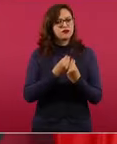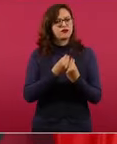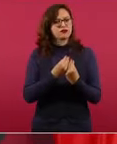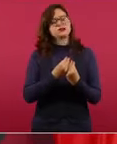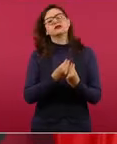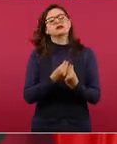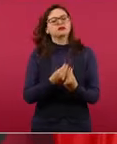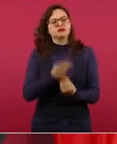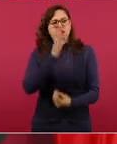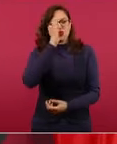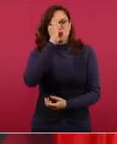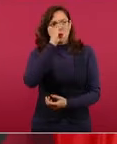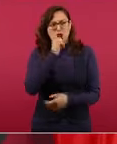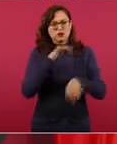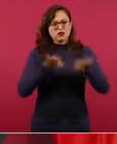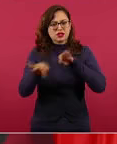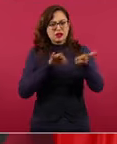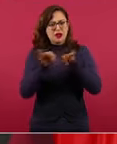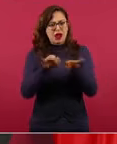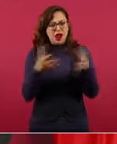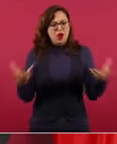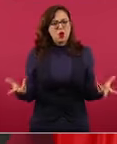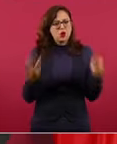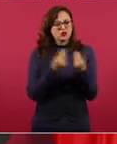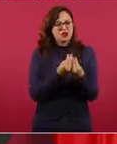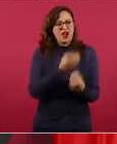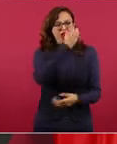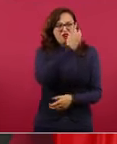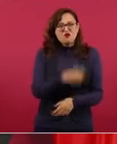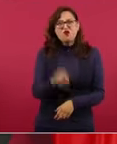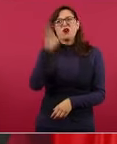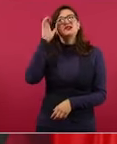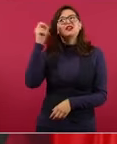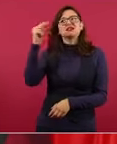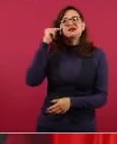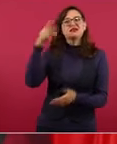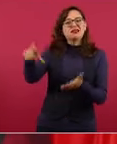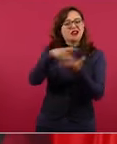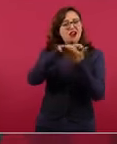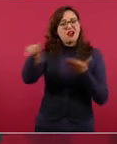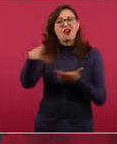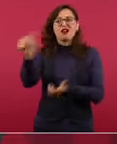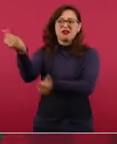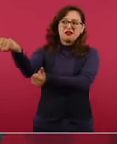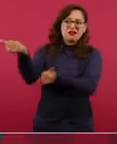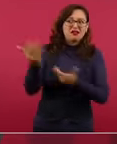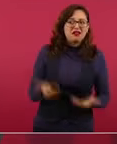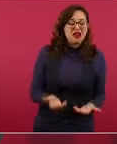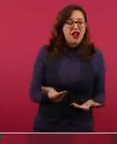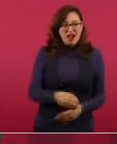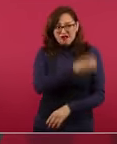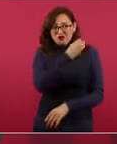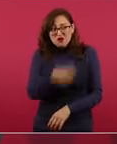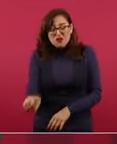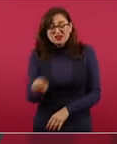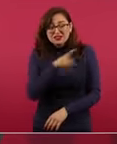electrodomésticos se tienen que comprar en china se tiene que comprar en asia